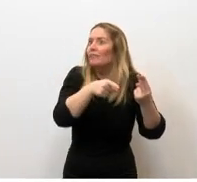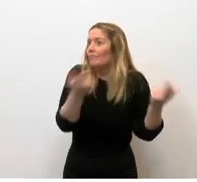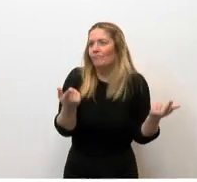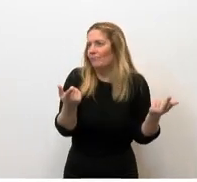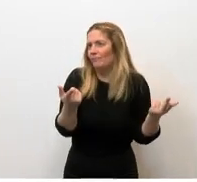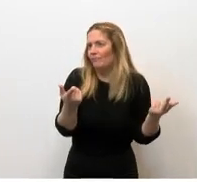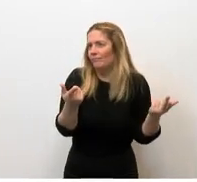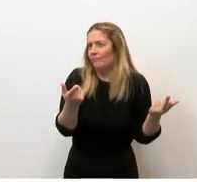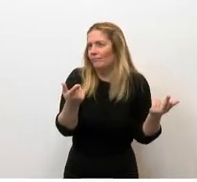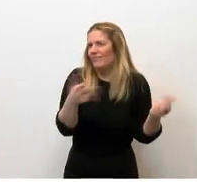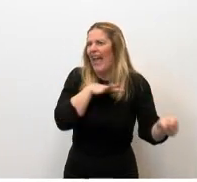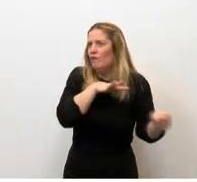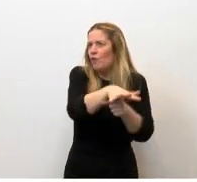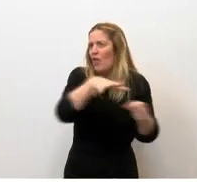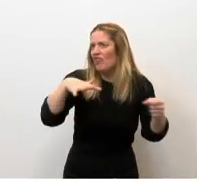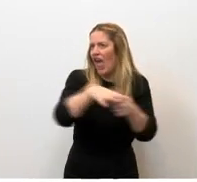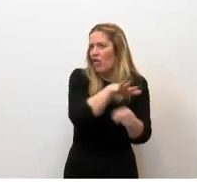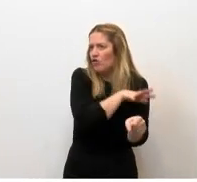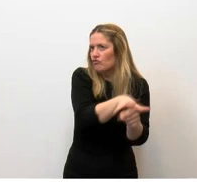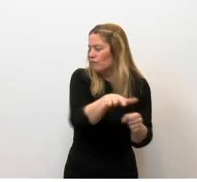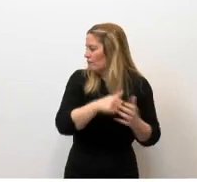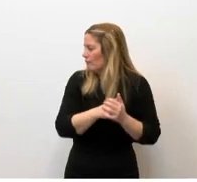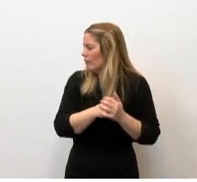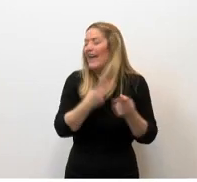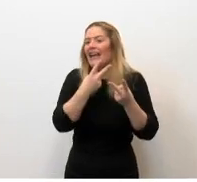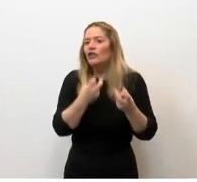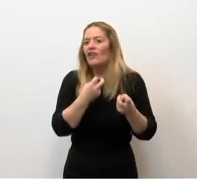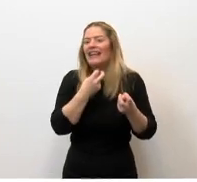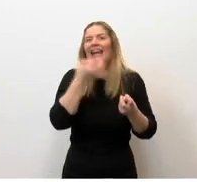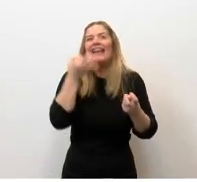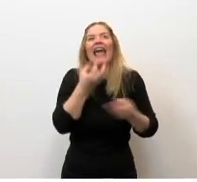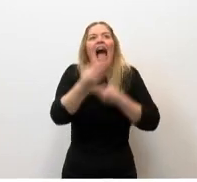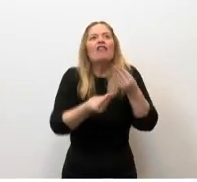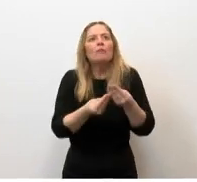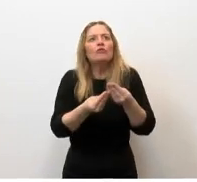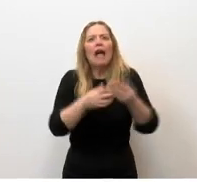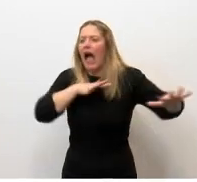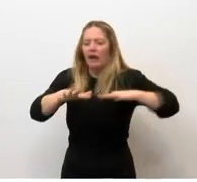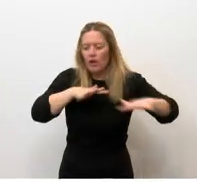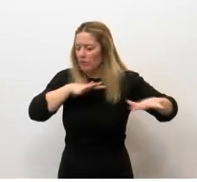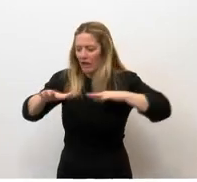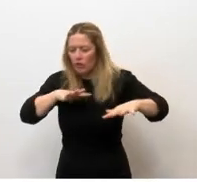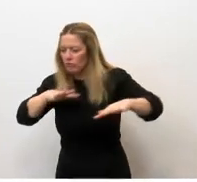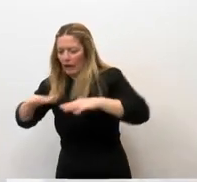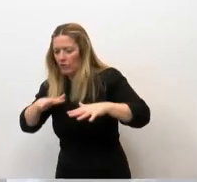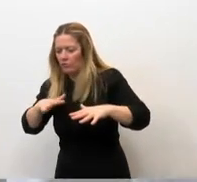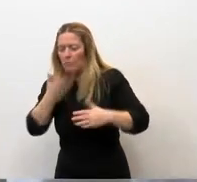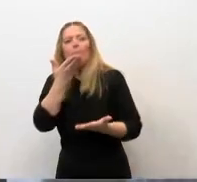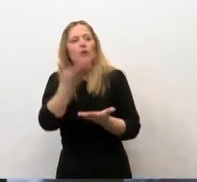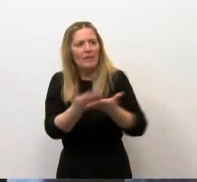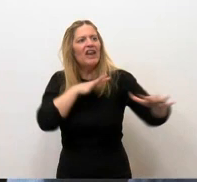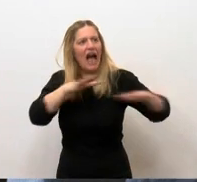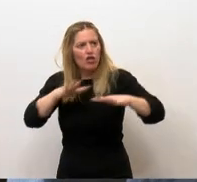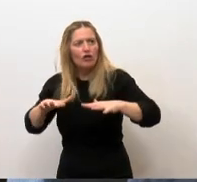sesgados. ¿Vale? Entonces, ¿qué tenemos que hacer? Acción, acción, acción. Vamos a pedir acción, en